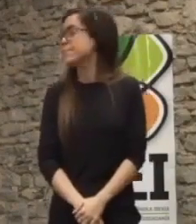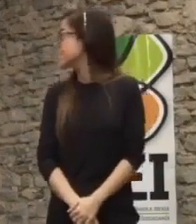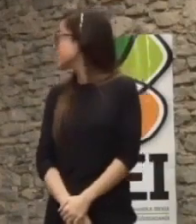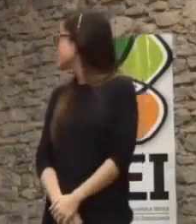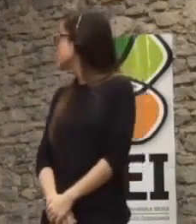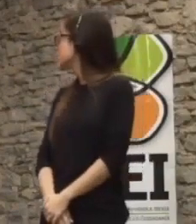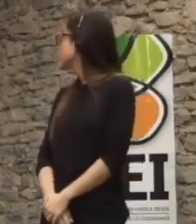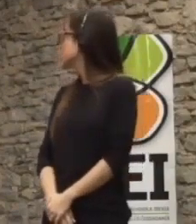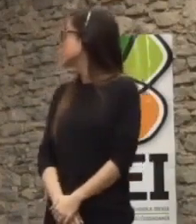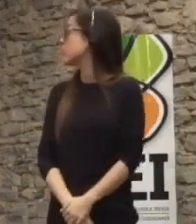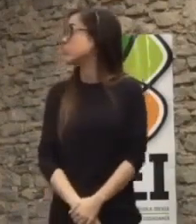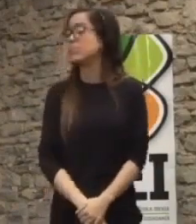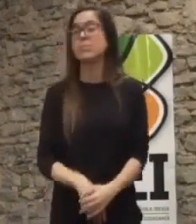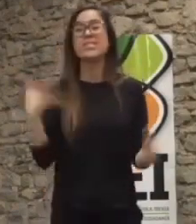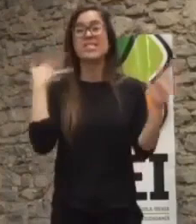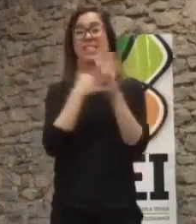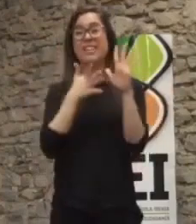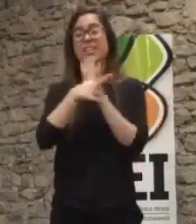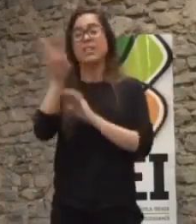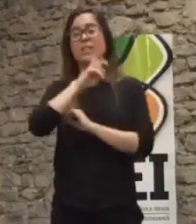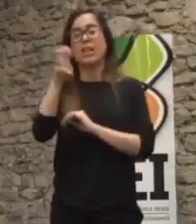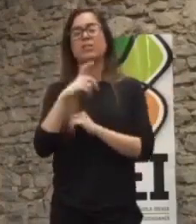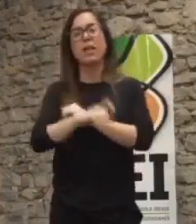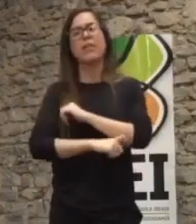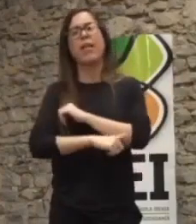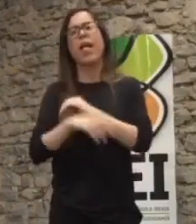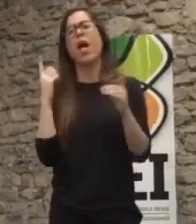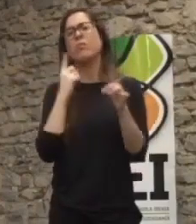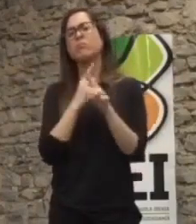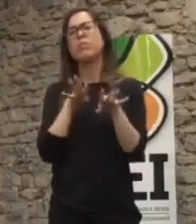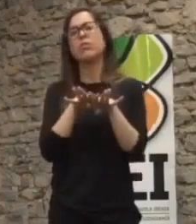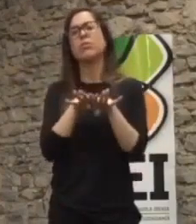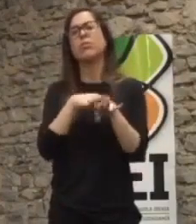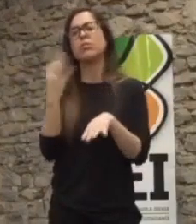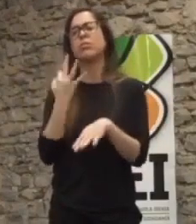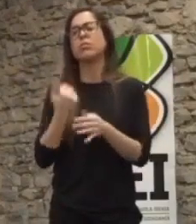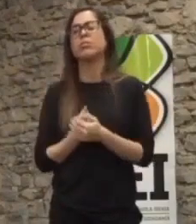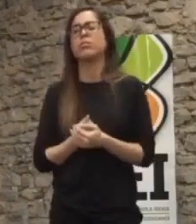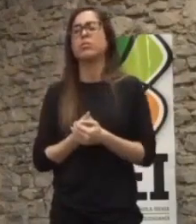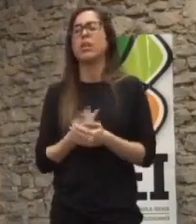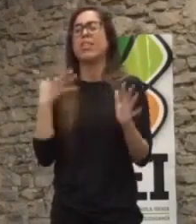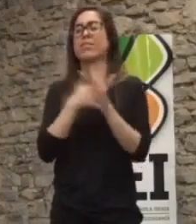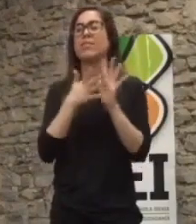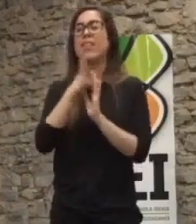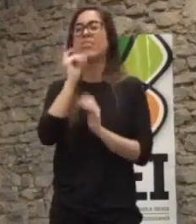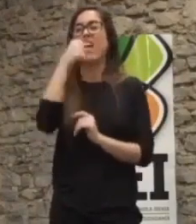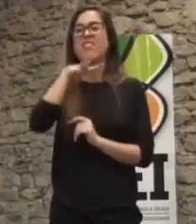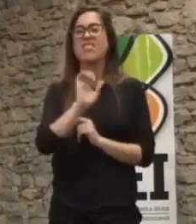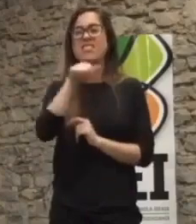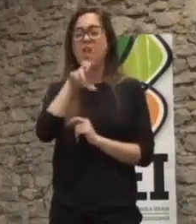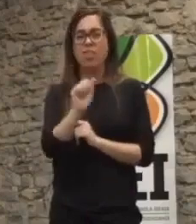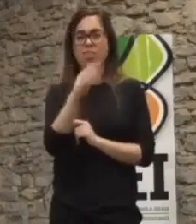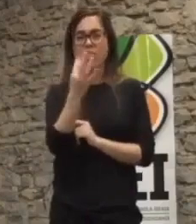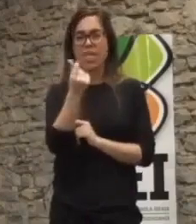esta, como os decía, en otra definición de qué es la estrategia antirrumores. Me baso en la definición de Daniel de Torres, uno de los ideólogos de la